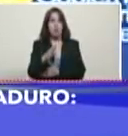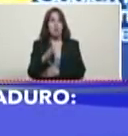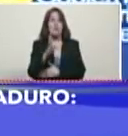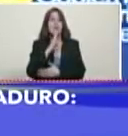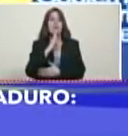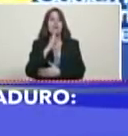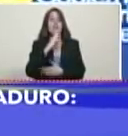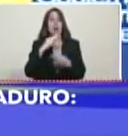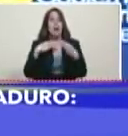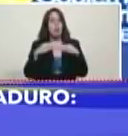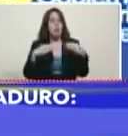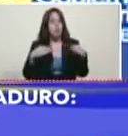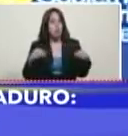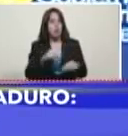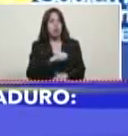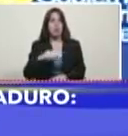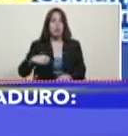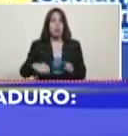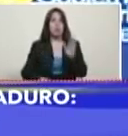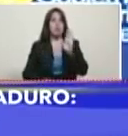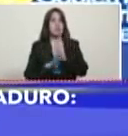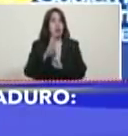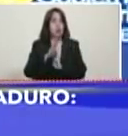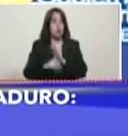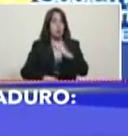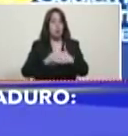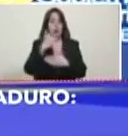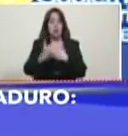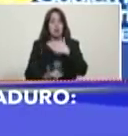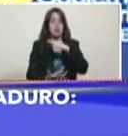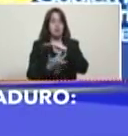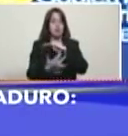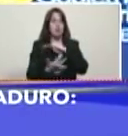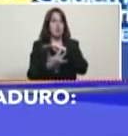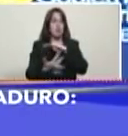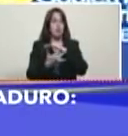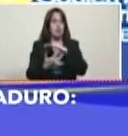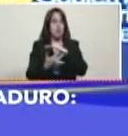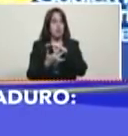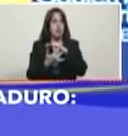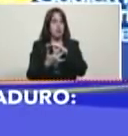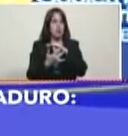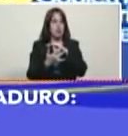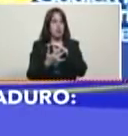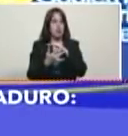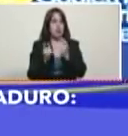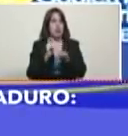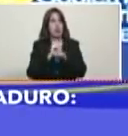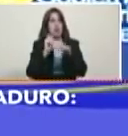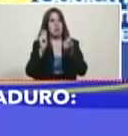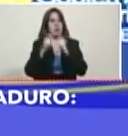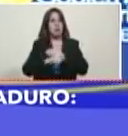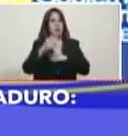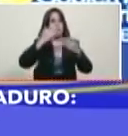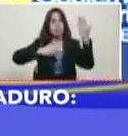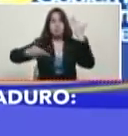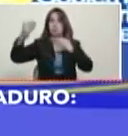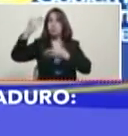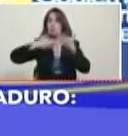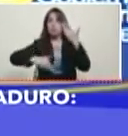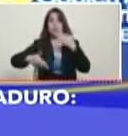banca pública y privada para el desarrollo y escalamiento de proyectos y tecnologías dirigidas a la sustitución de